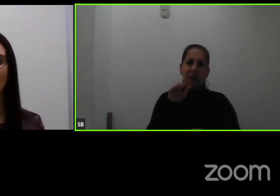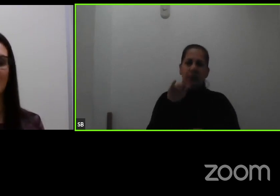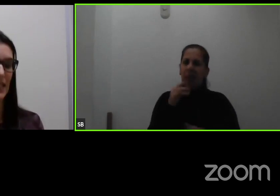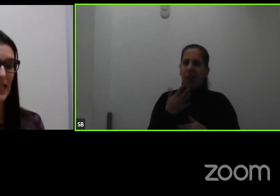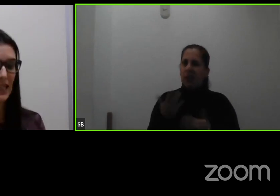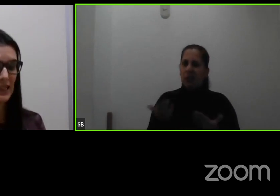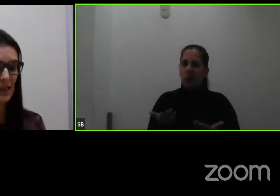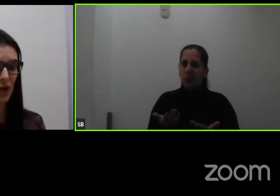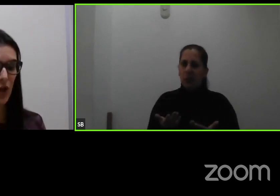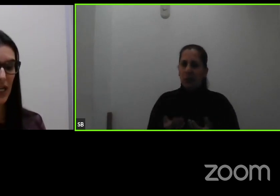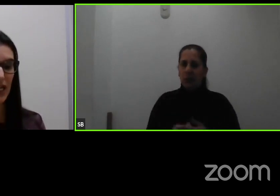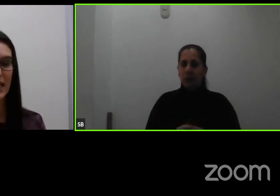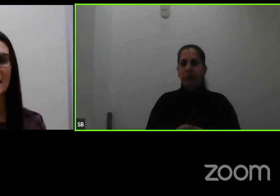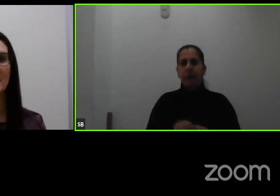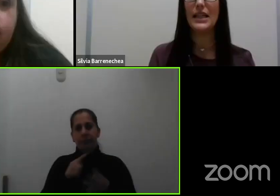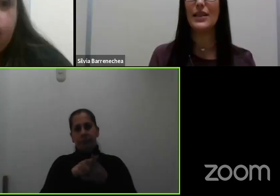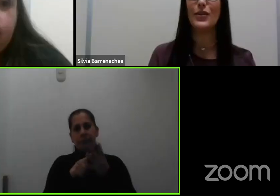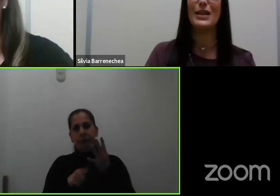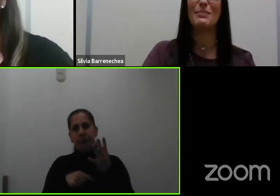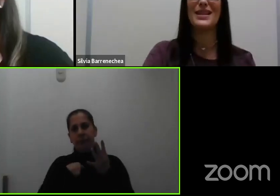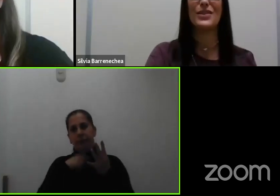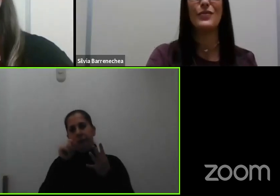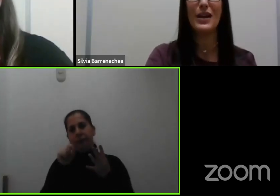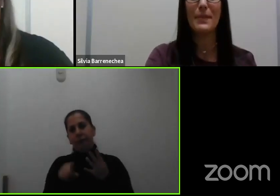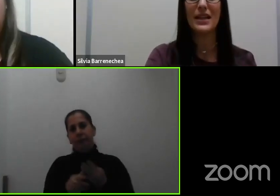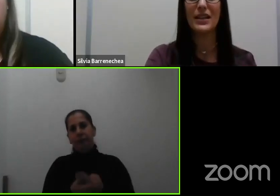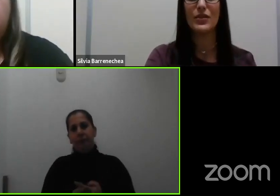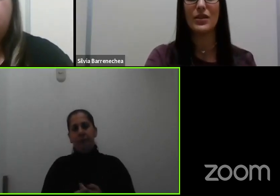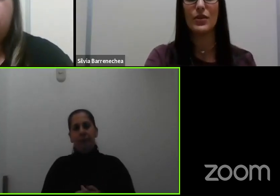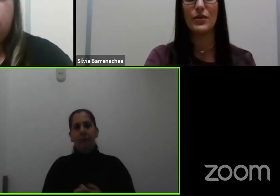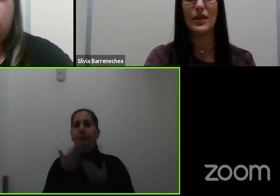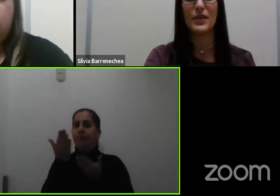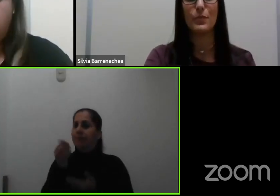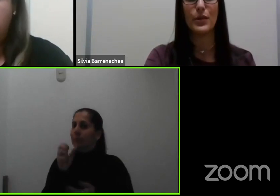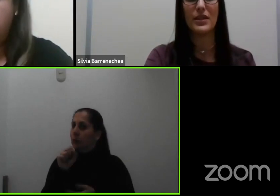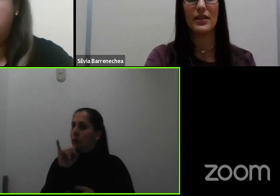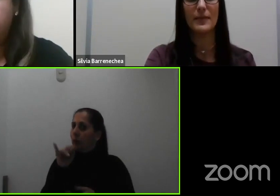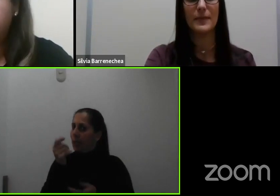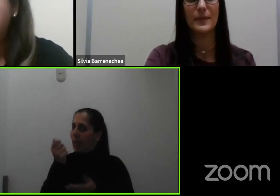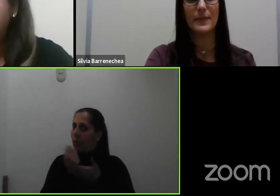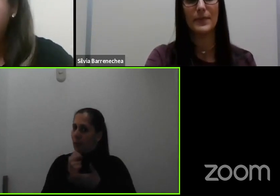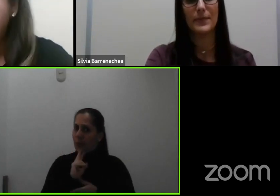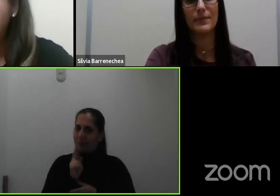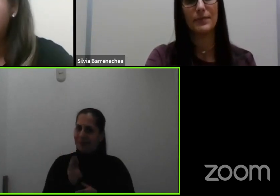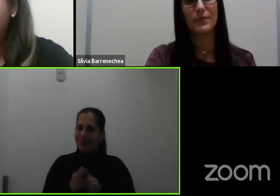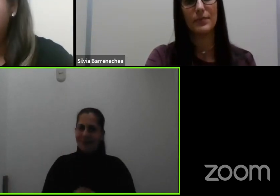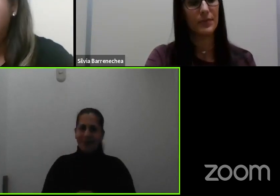cuatro preguntas de este bloque y le doy el paso a Sofía para que nos ayude con la respuesta